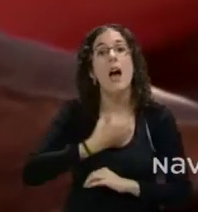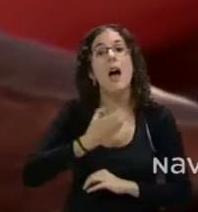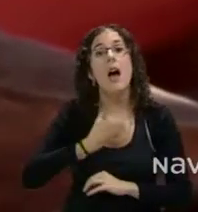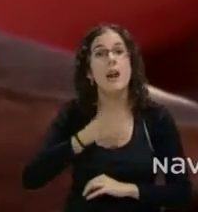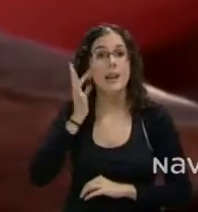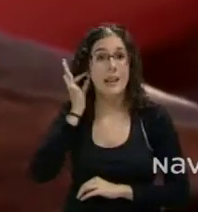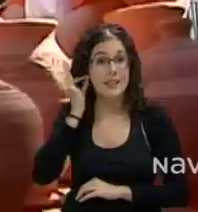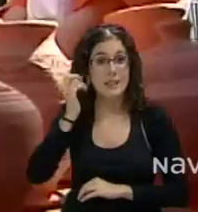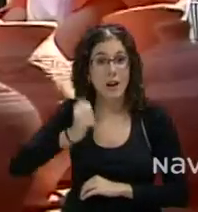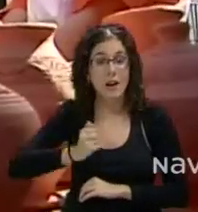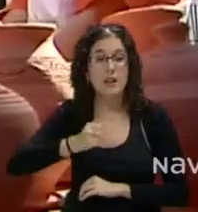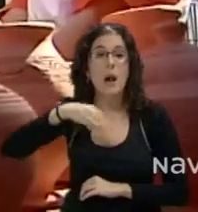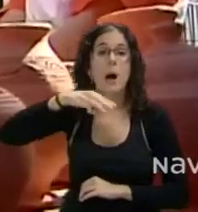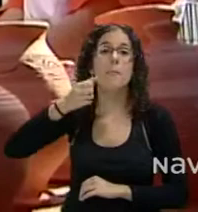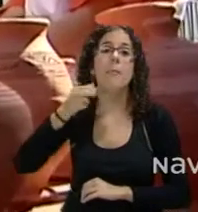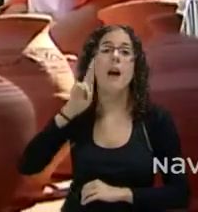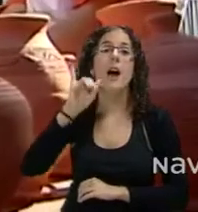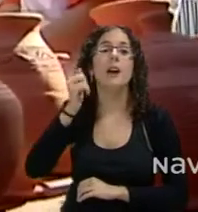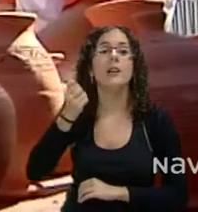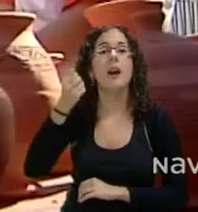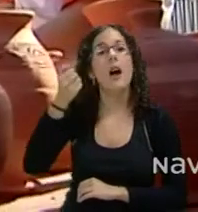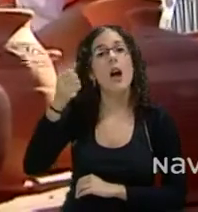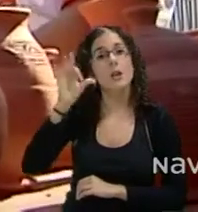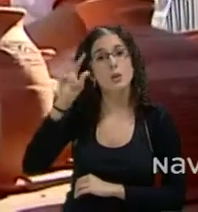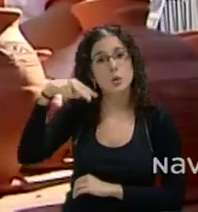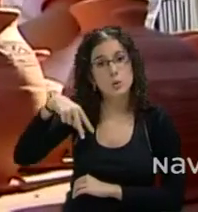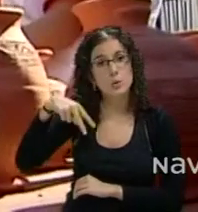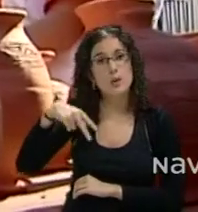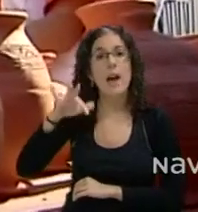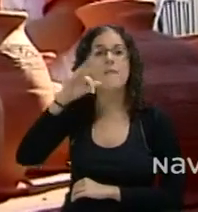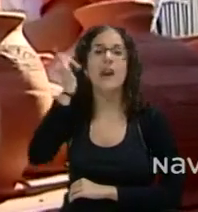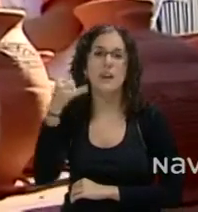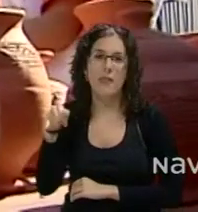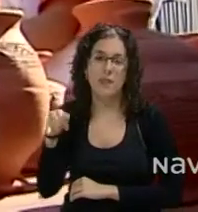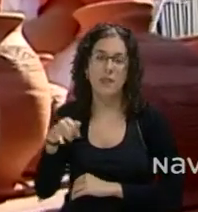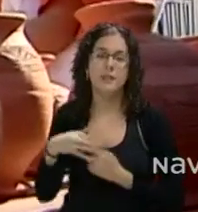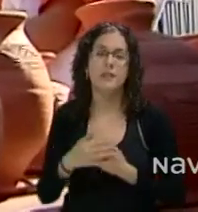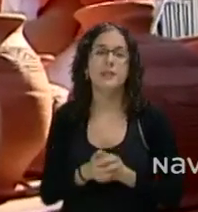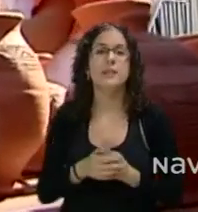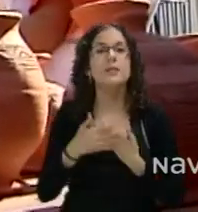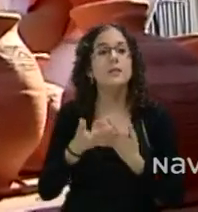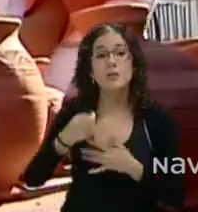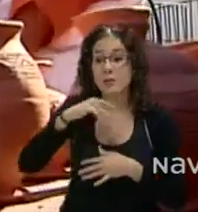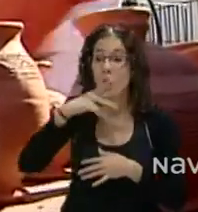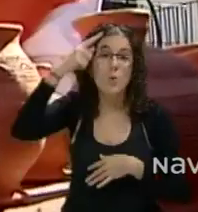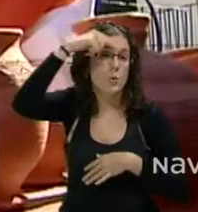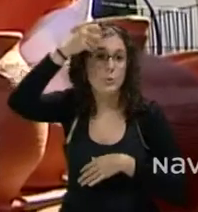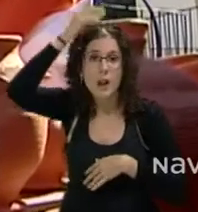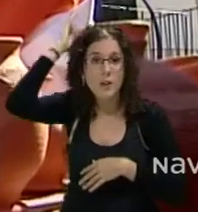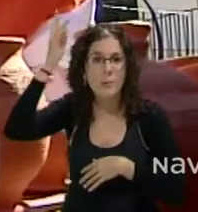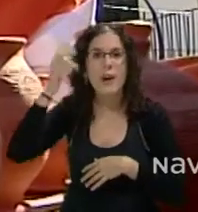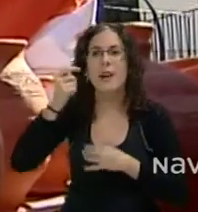Fernández. Hemos hecho 12 ediciones, estamos repasando la cultura romana en todos los